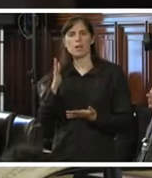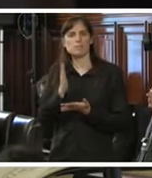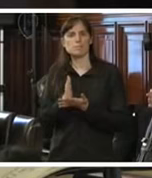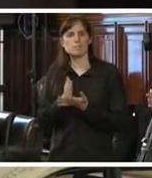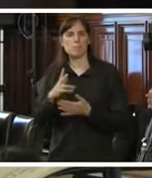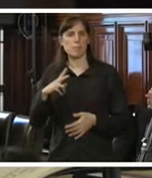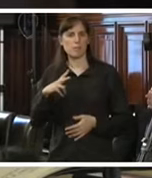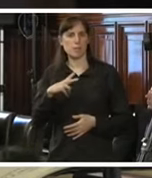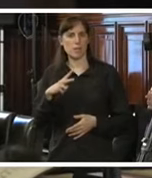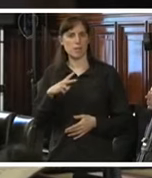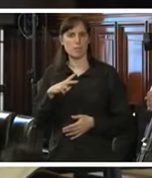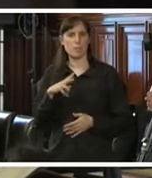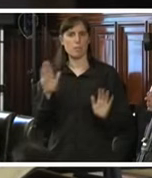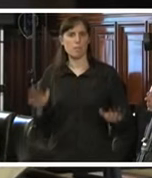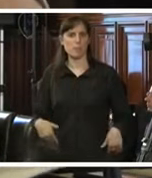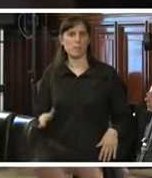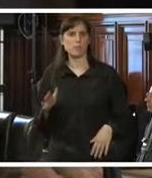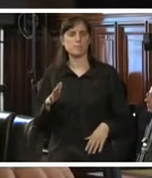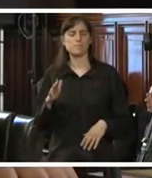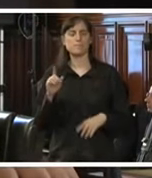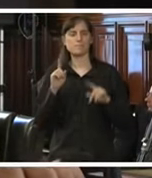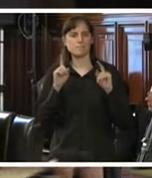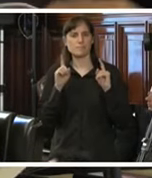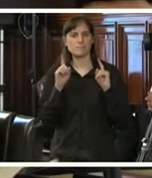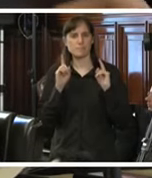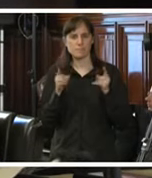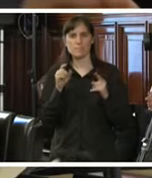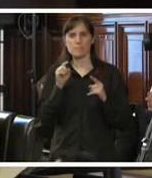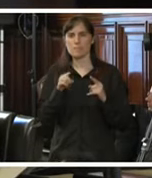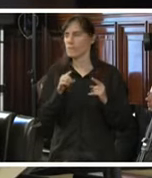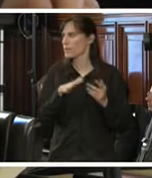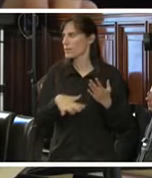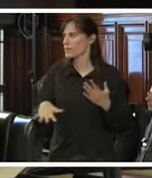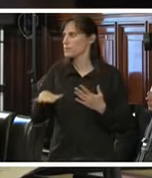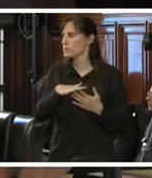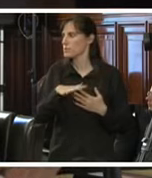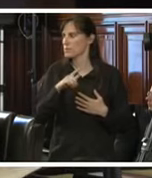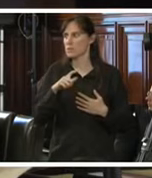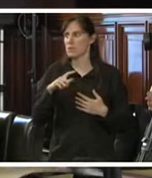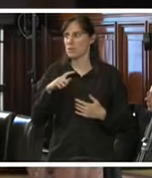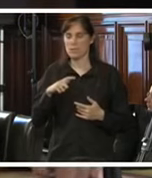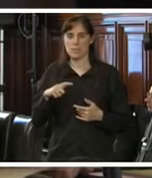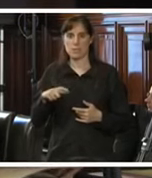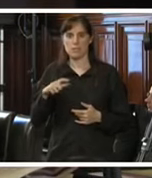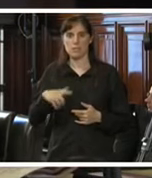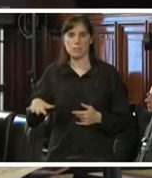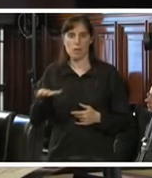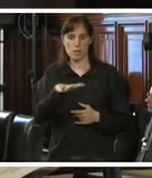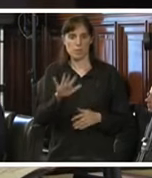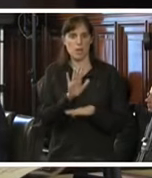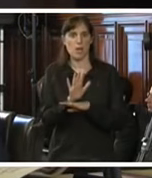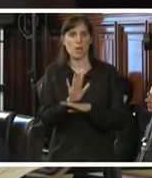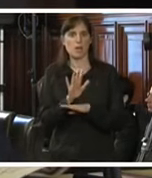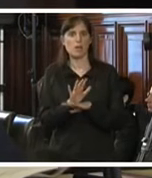Agentes políticos operan sobre este marco, no solamente sobre el marco legal impositivo, no solamente para evitar